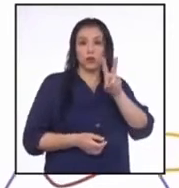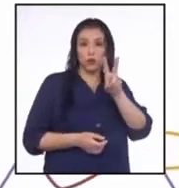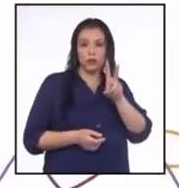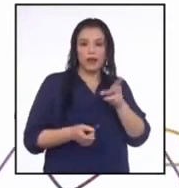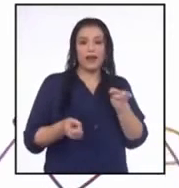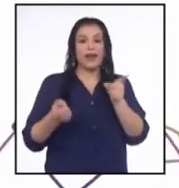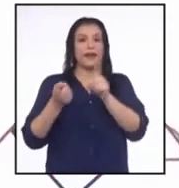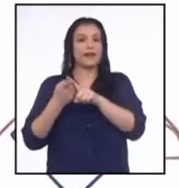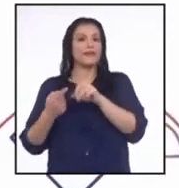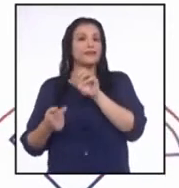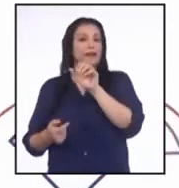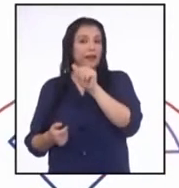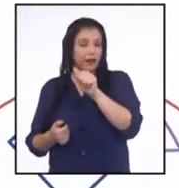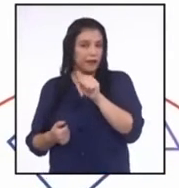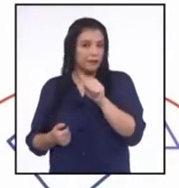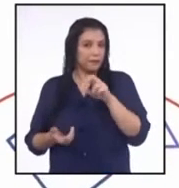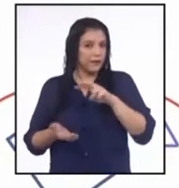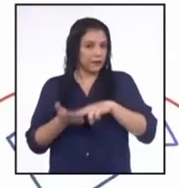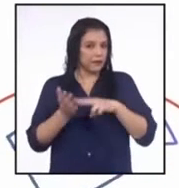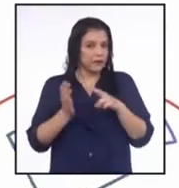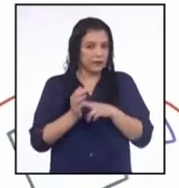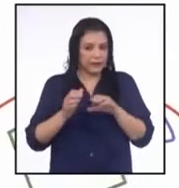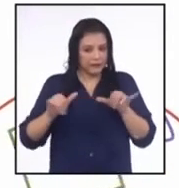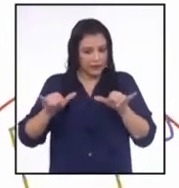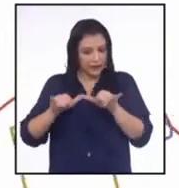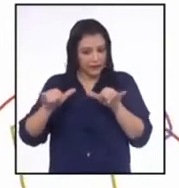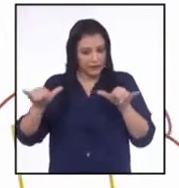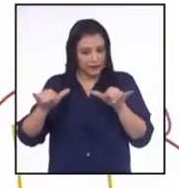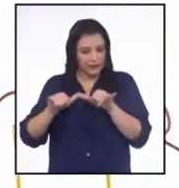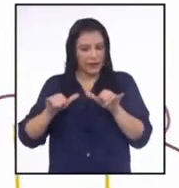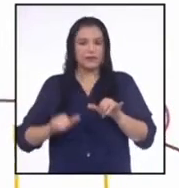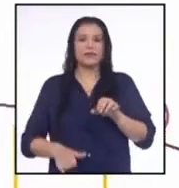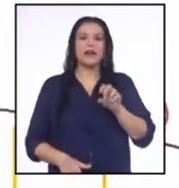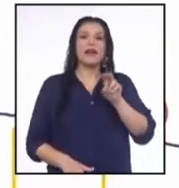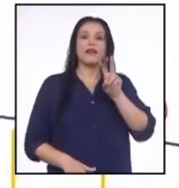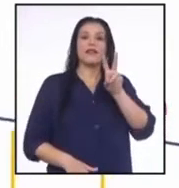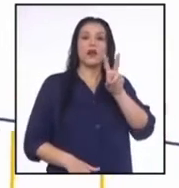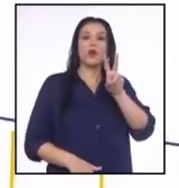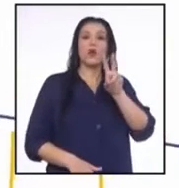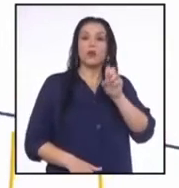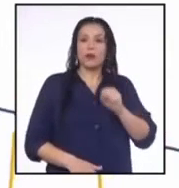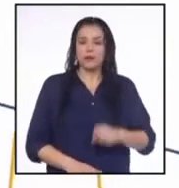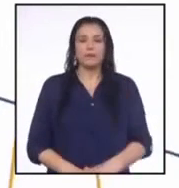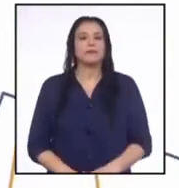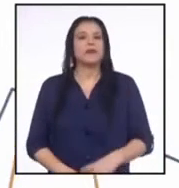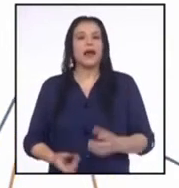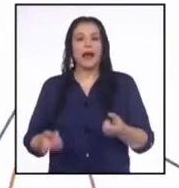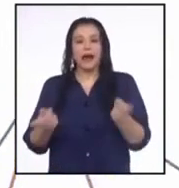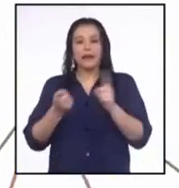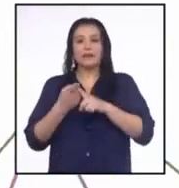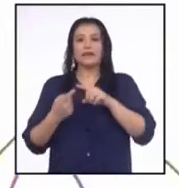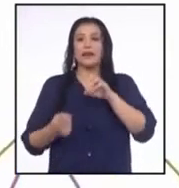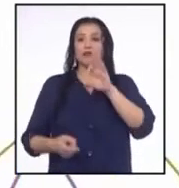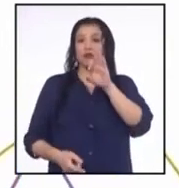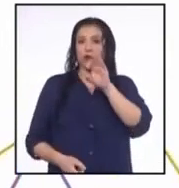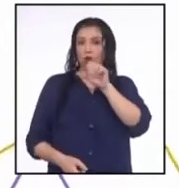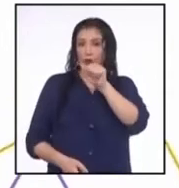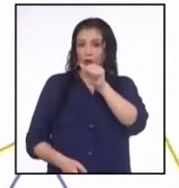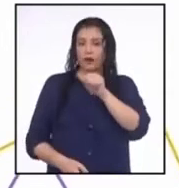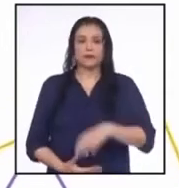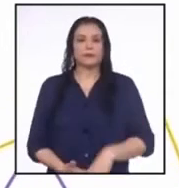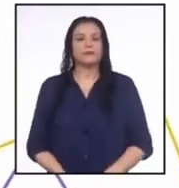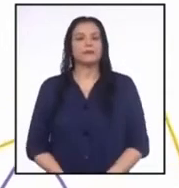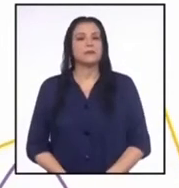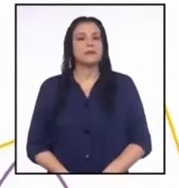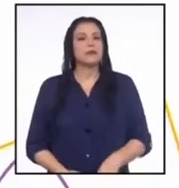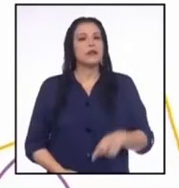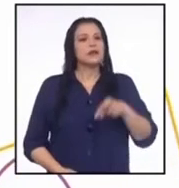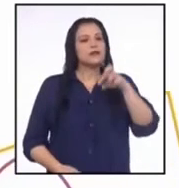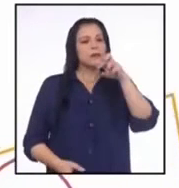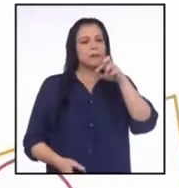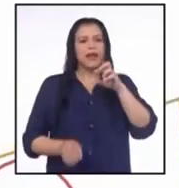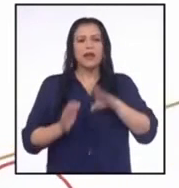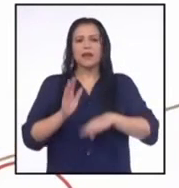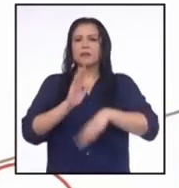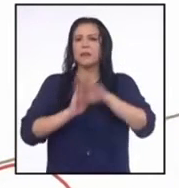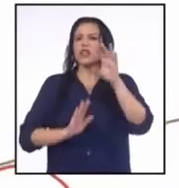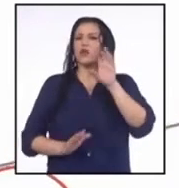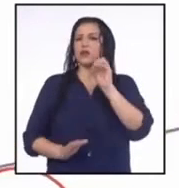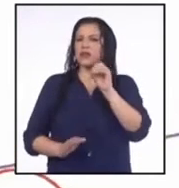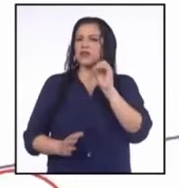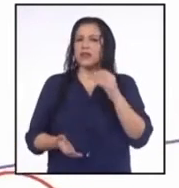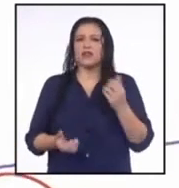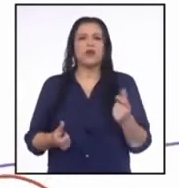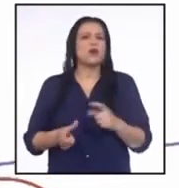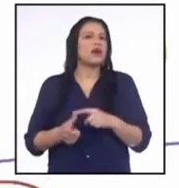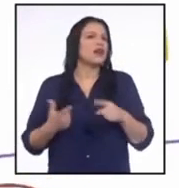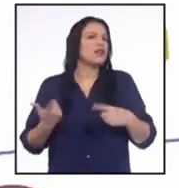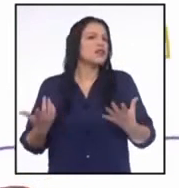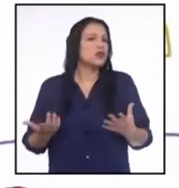A, es decir, es la distancia del vértice V al foco A. Si P es mayor a 0, entonces